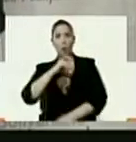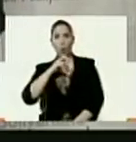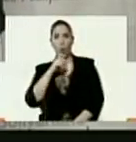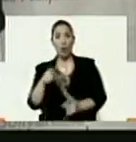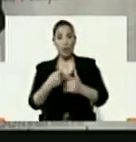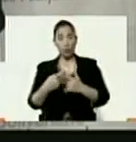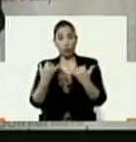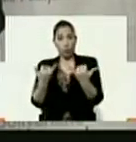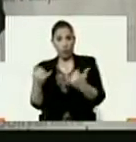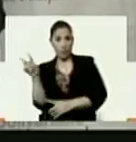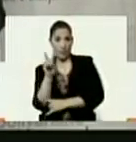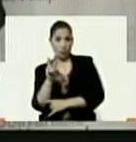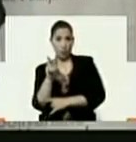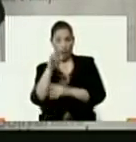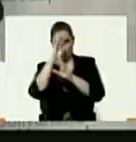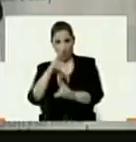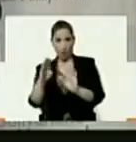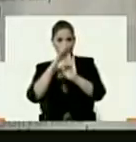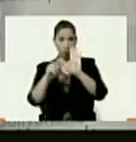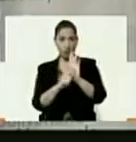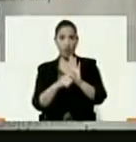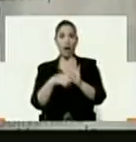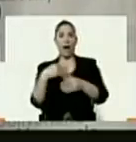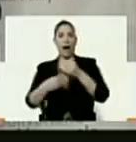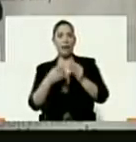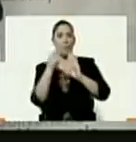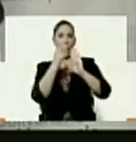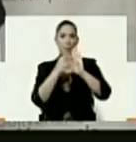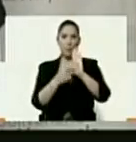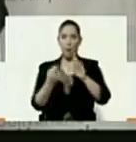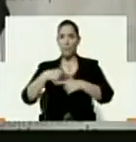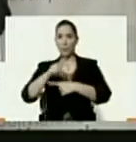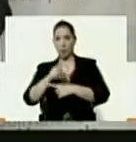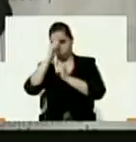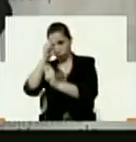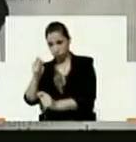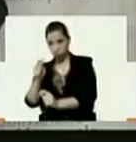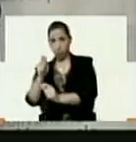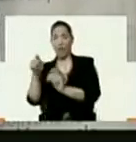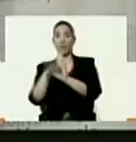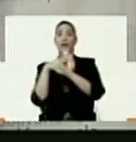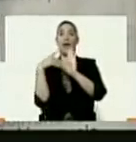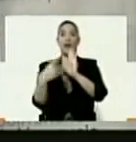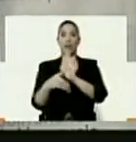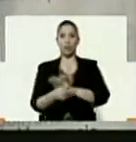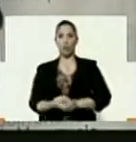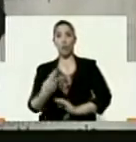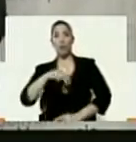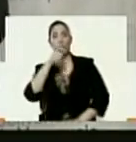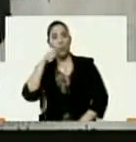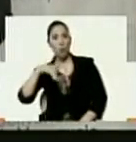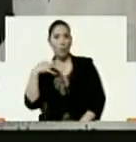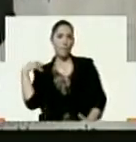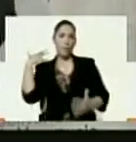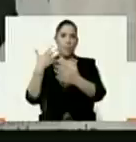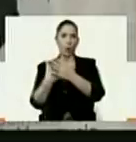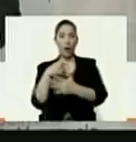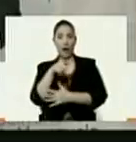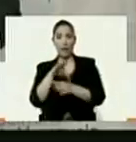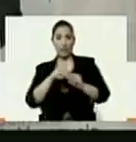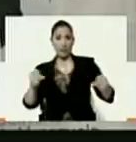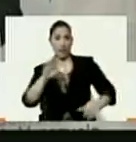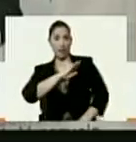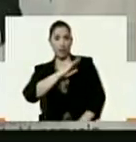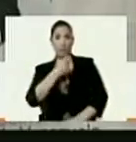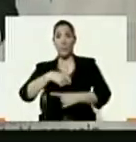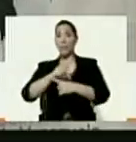la Constitución, ha establecido dos puntos fundamentales. Primero, el reconocimiento del derecho de nuestros pueblos ancestrales a esas tierras. Primera